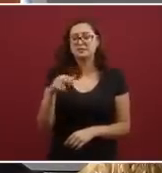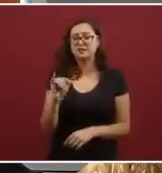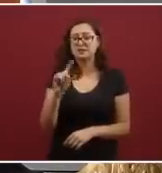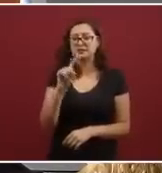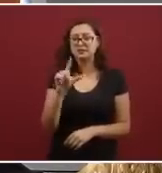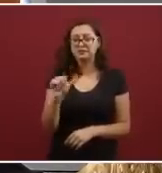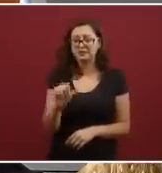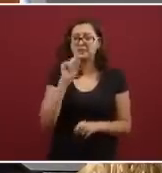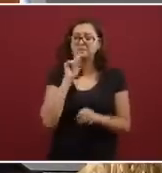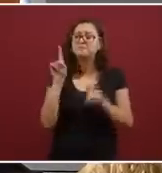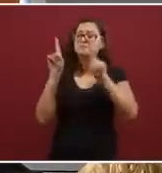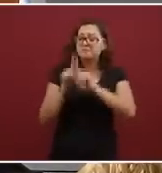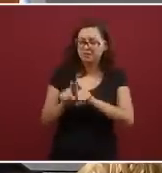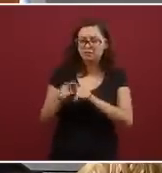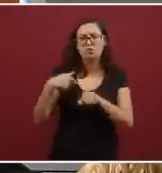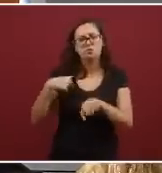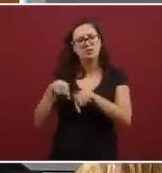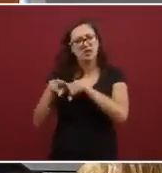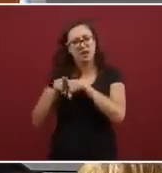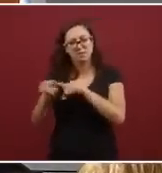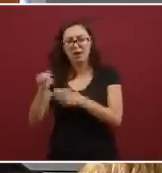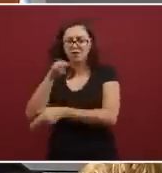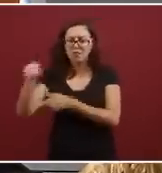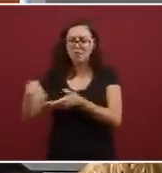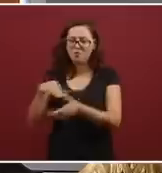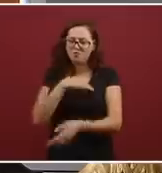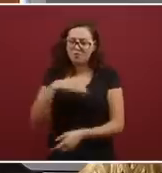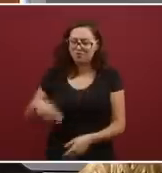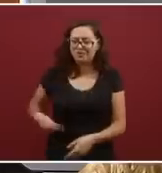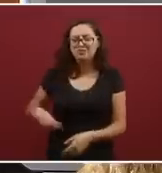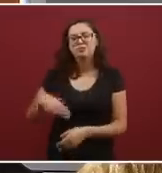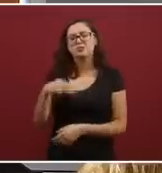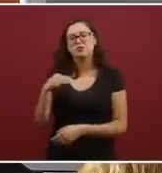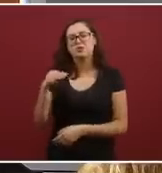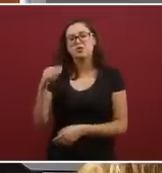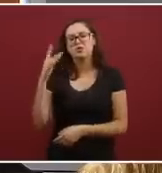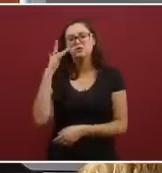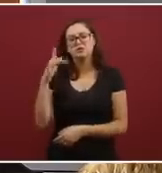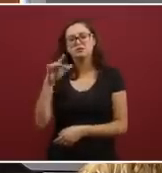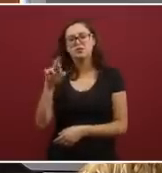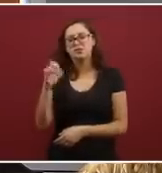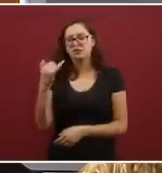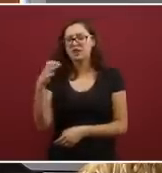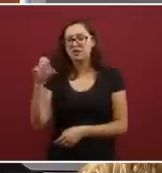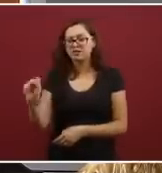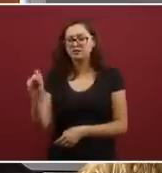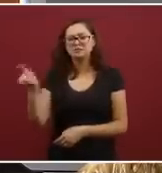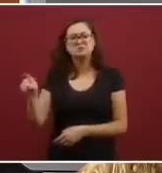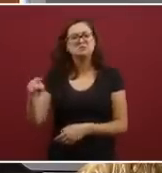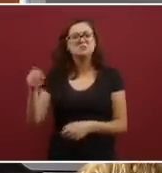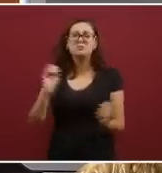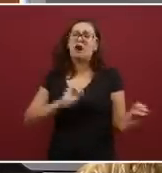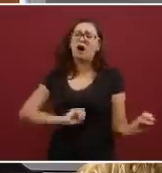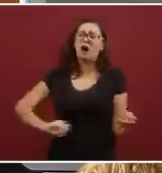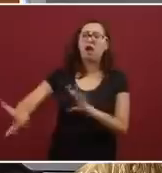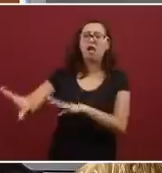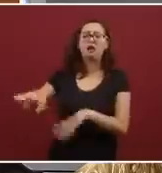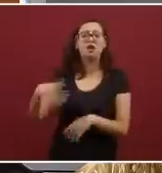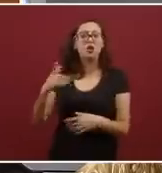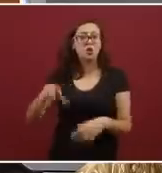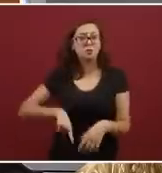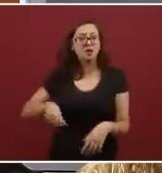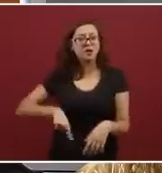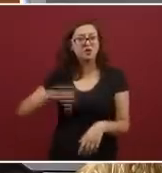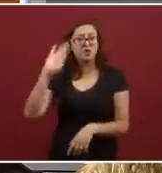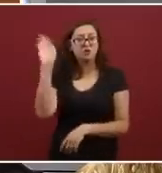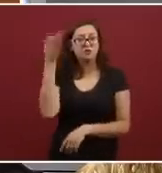municipio de Santos Reyes Yucuná, hemos sido olvidados no solo por el gobierno federal, también